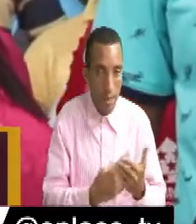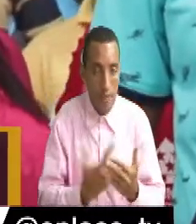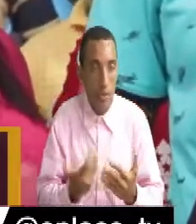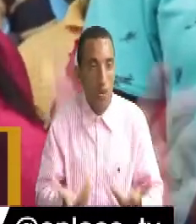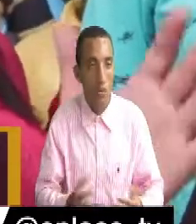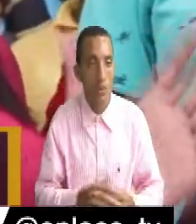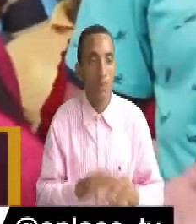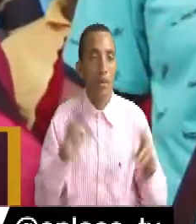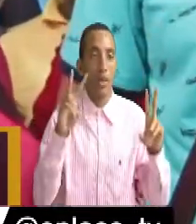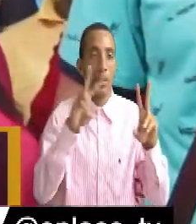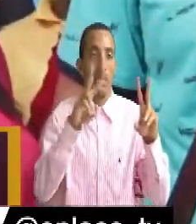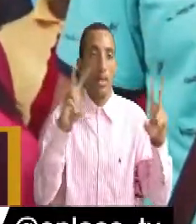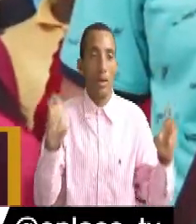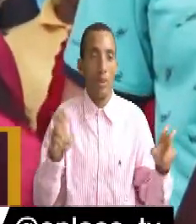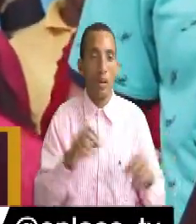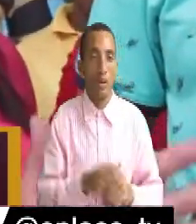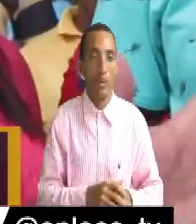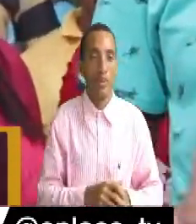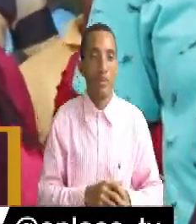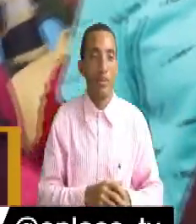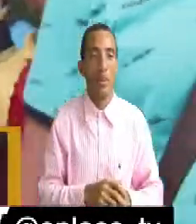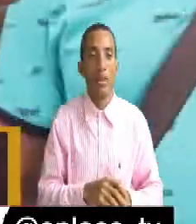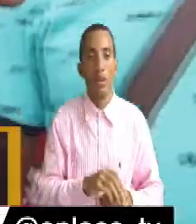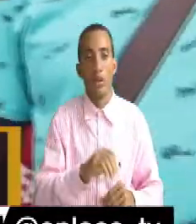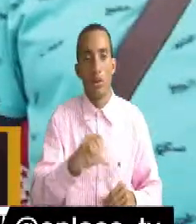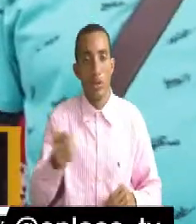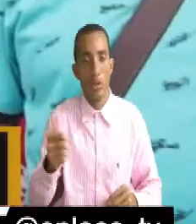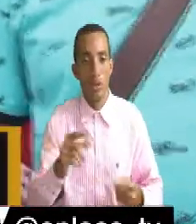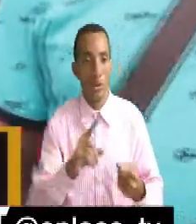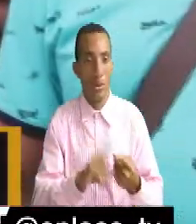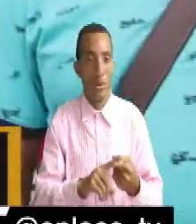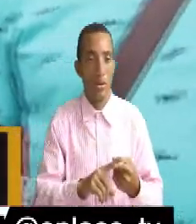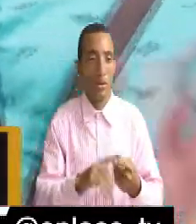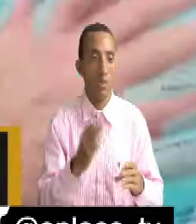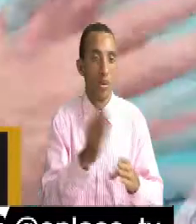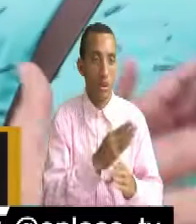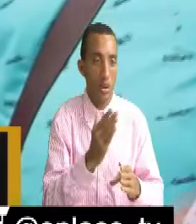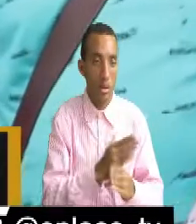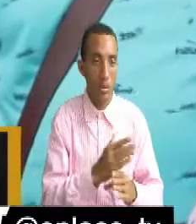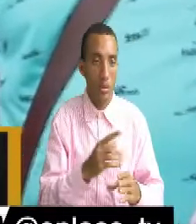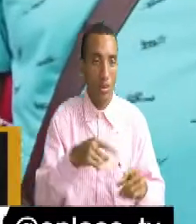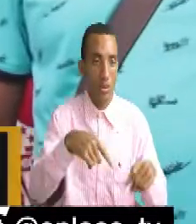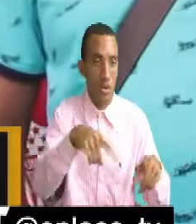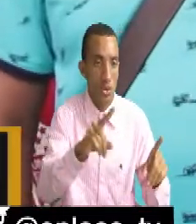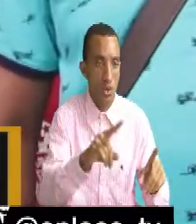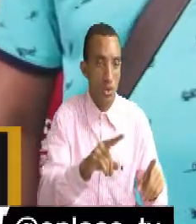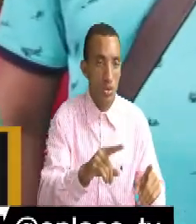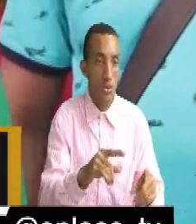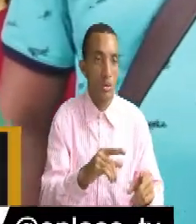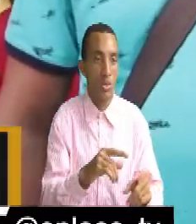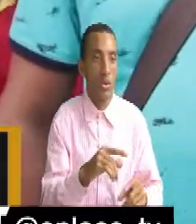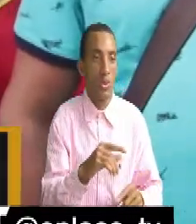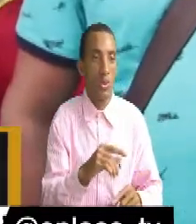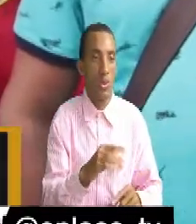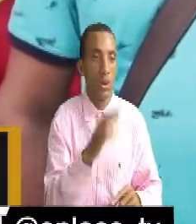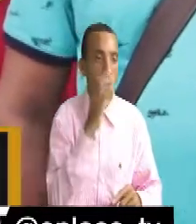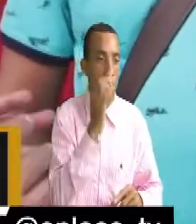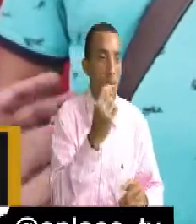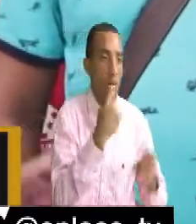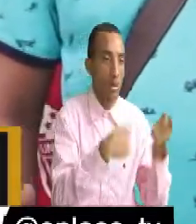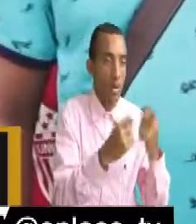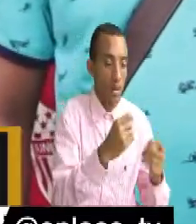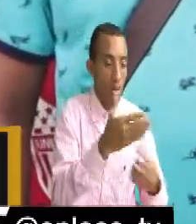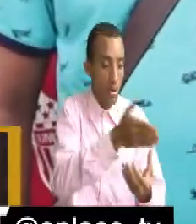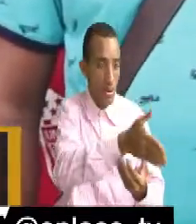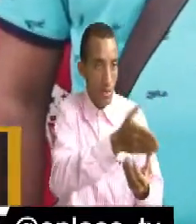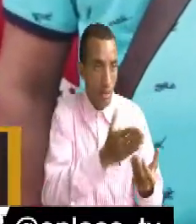sobre ese tema. Hay varios sectores, su problema es lo de ustedes. Aquí hay un señor que vende plátano, que